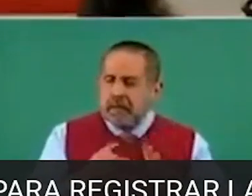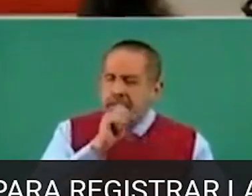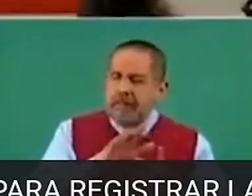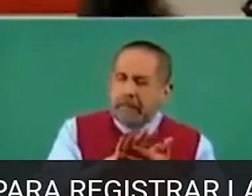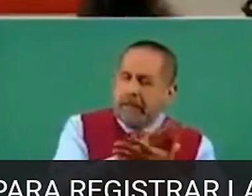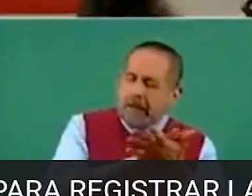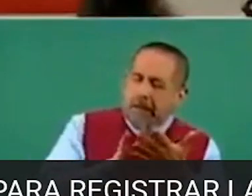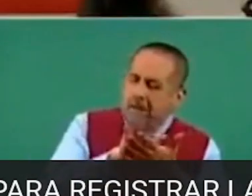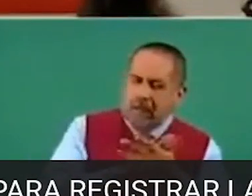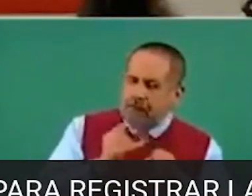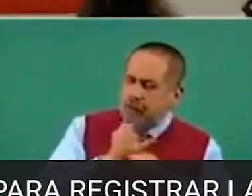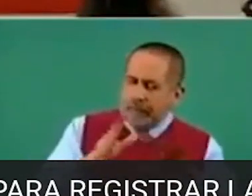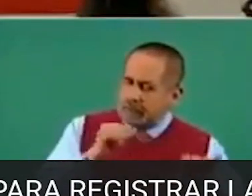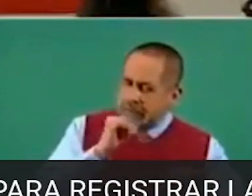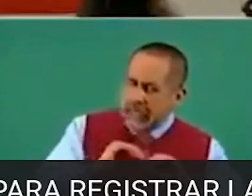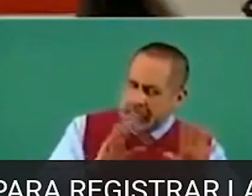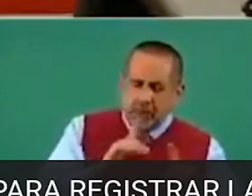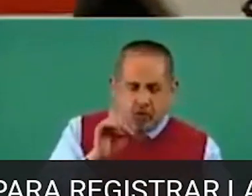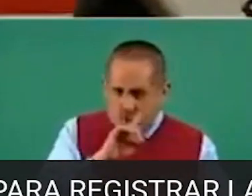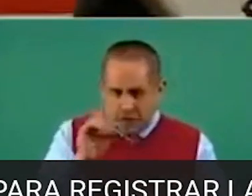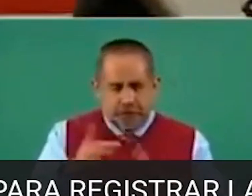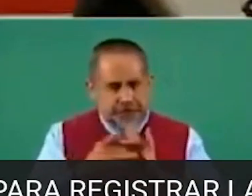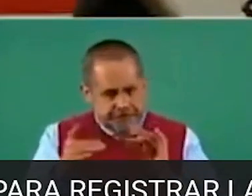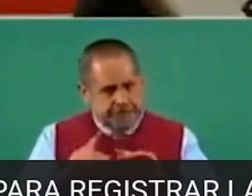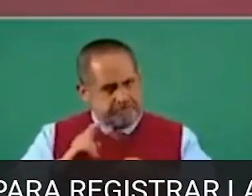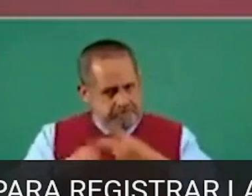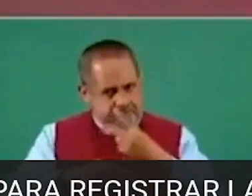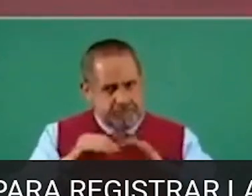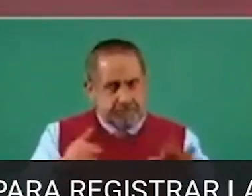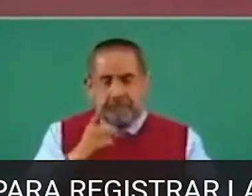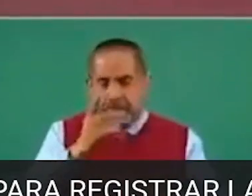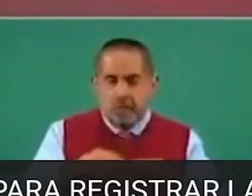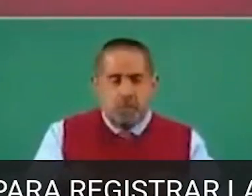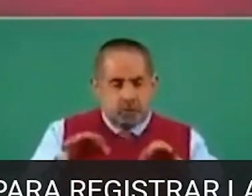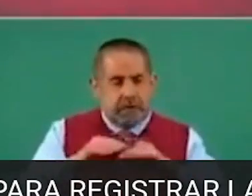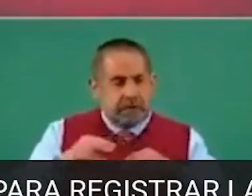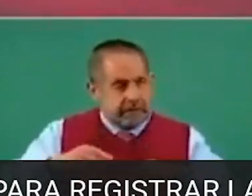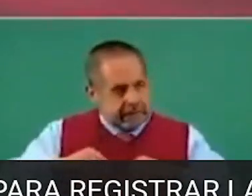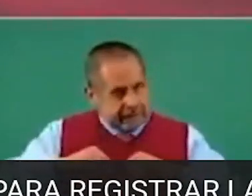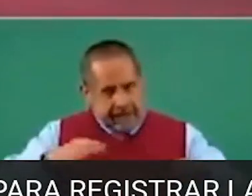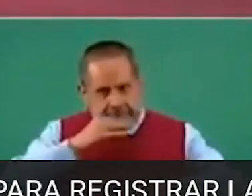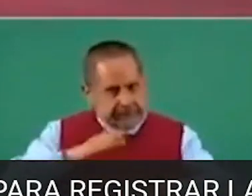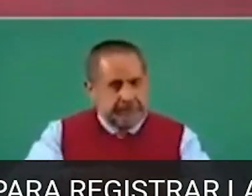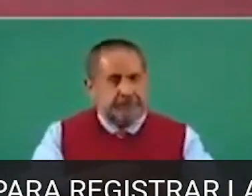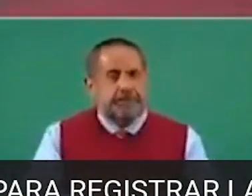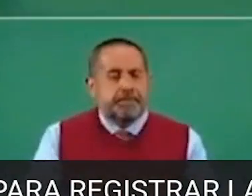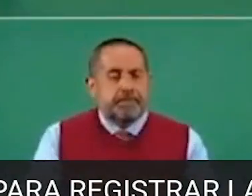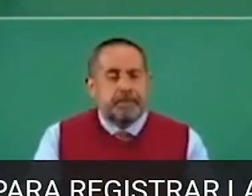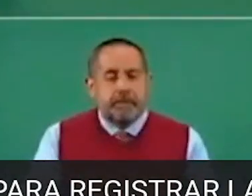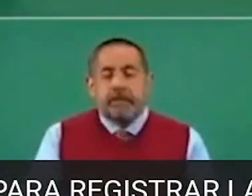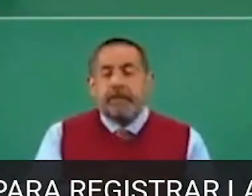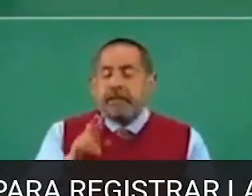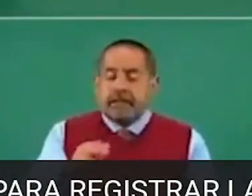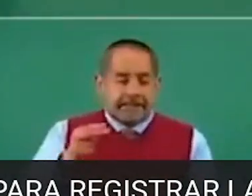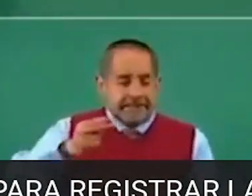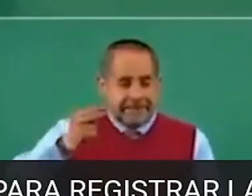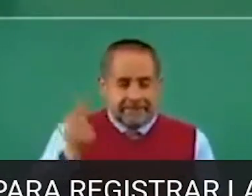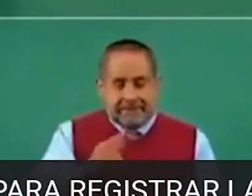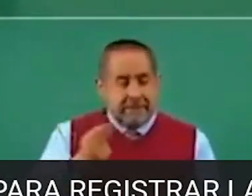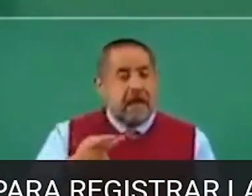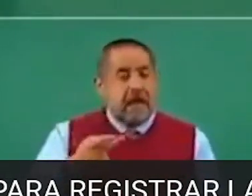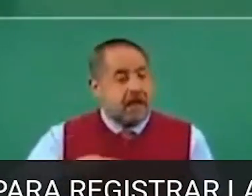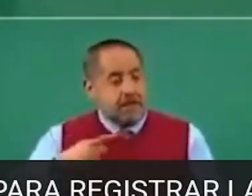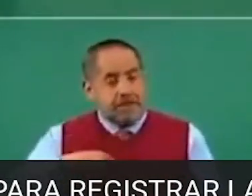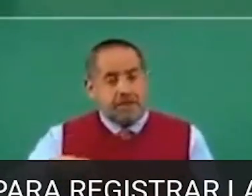cierta desinformación al respecto. Seamos muy claros y es muy importante que la población lo sepa. Es indispensable que